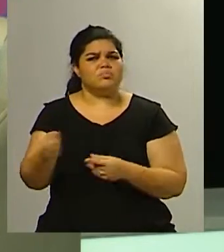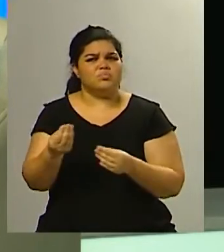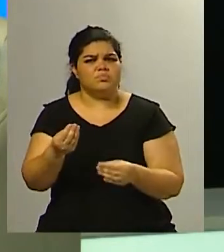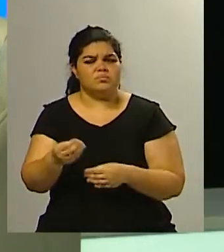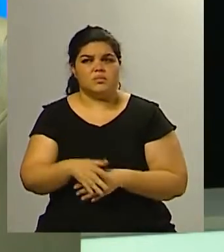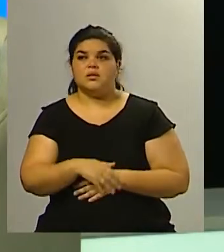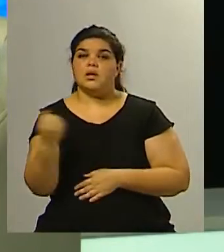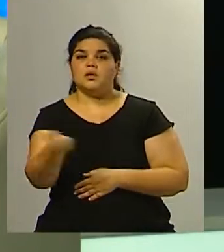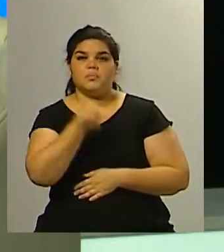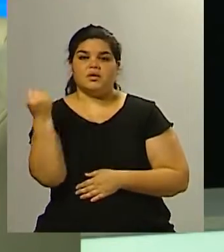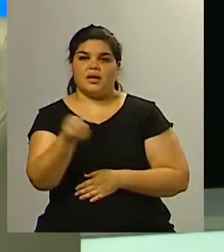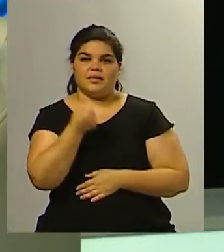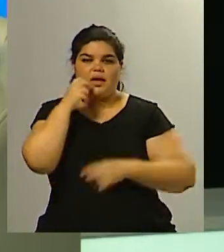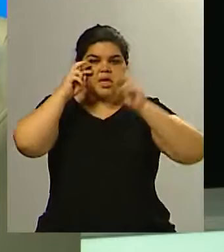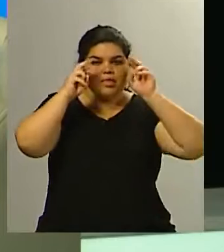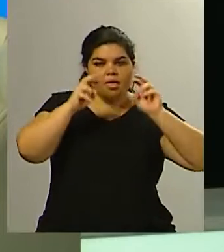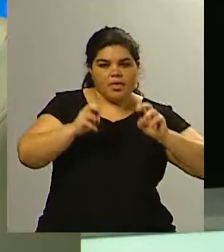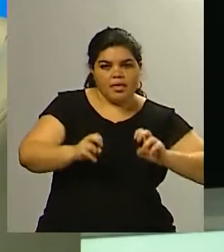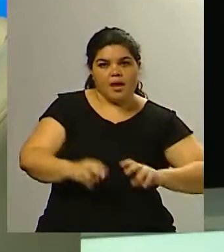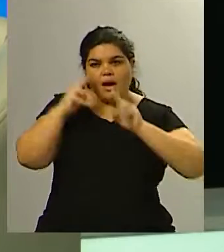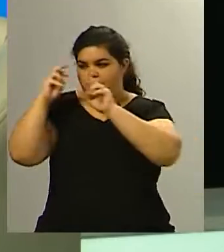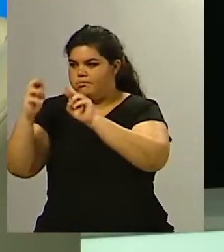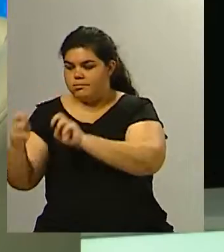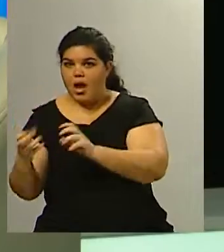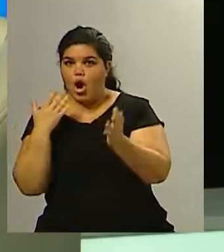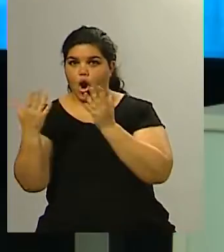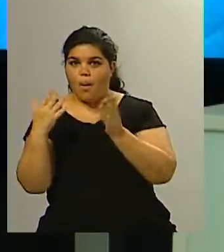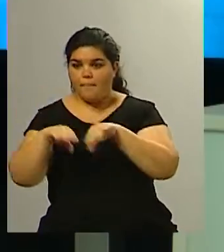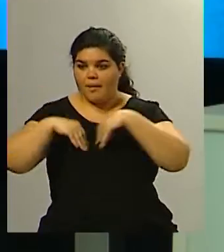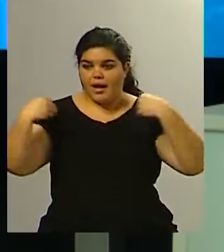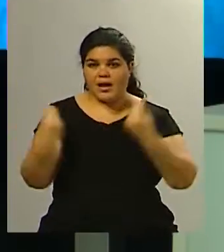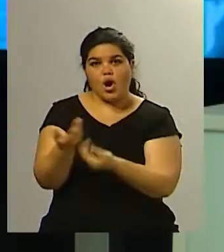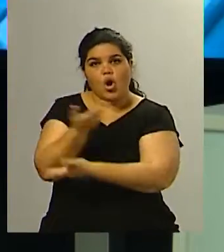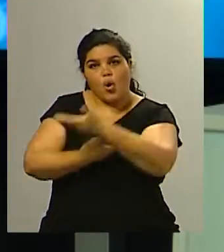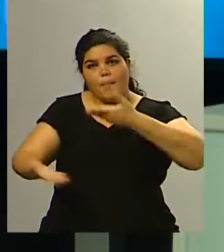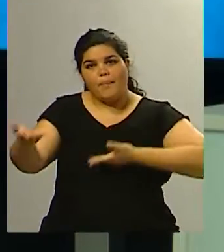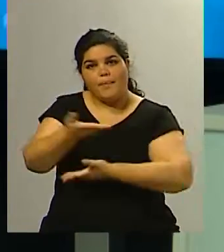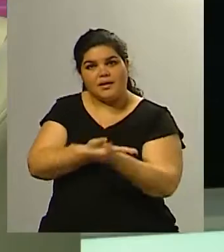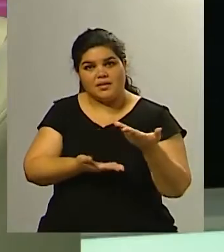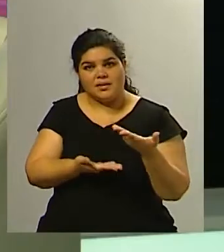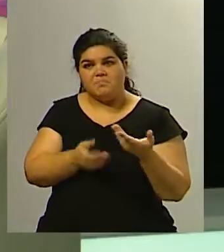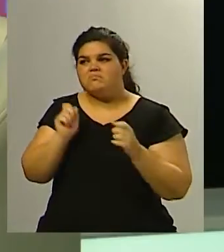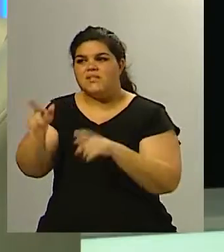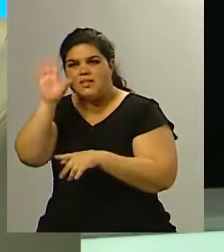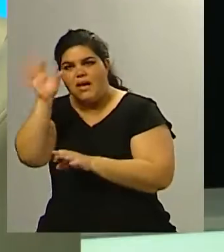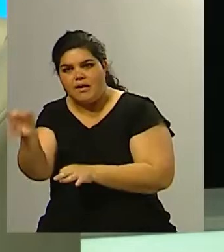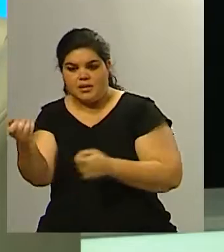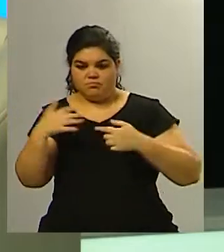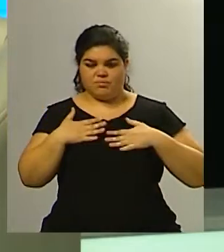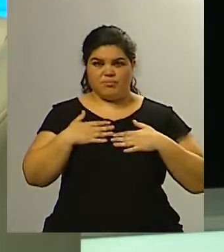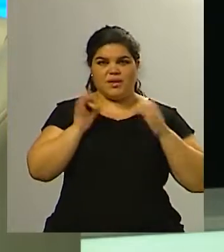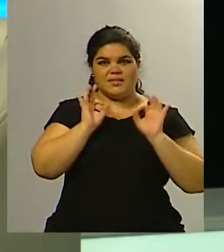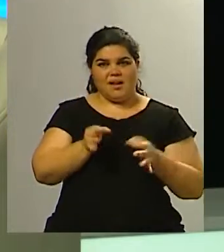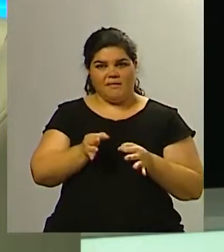diagnóstico compartido, es enriquecernos con lo que nos pasa a ellos y nos pasa a nosotros, y también lo importante es que desde la